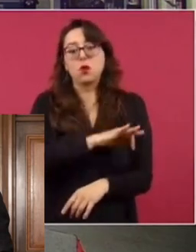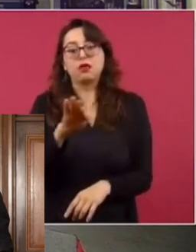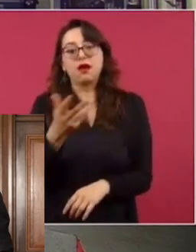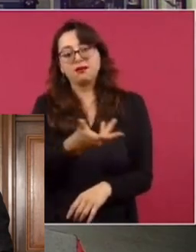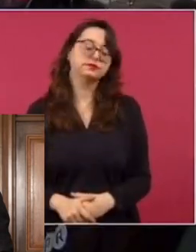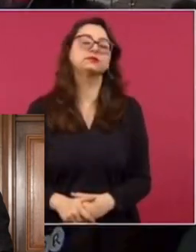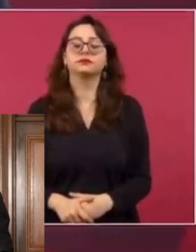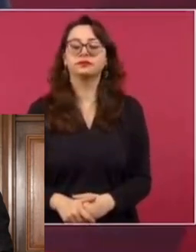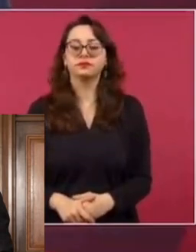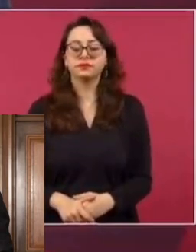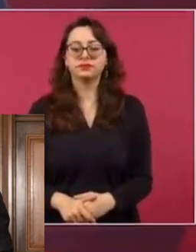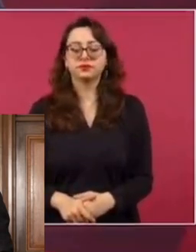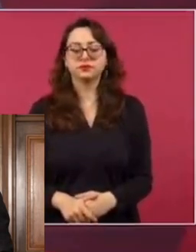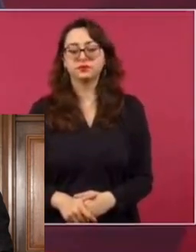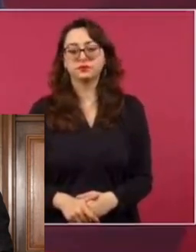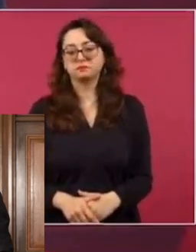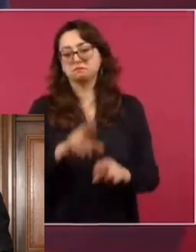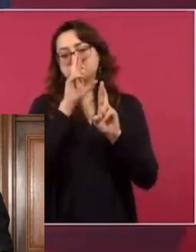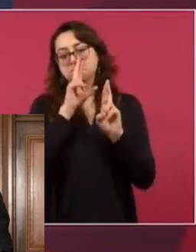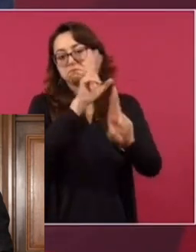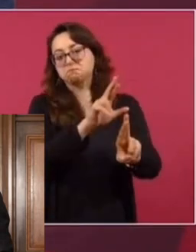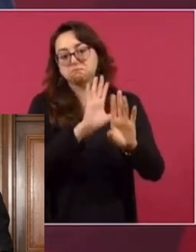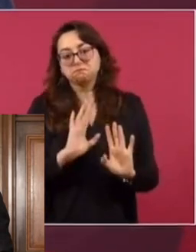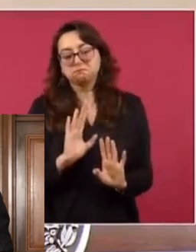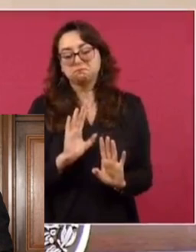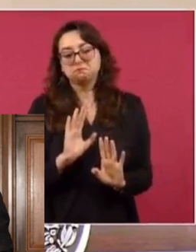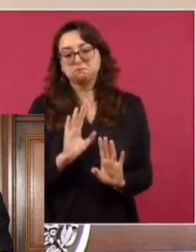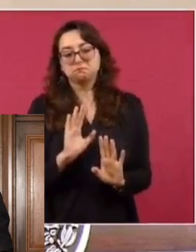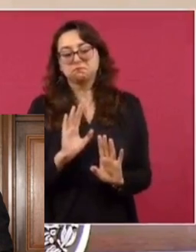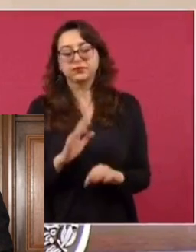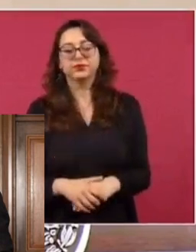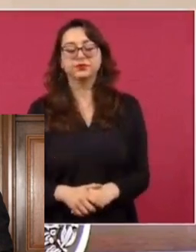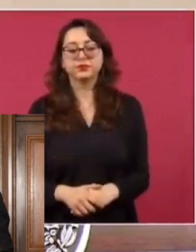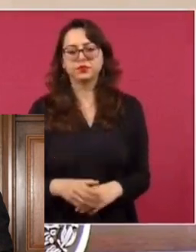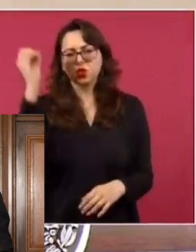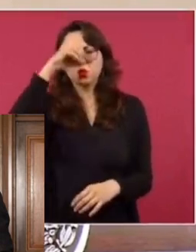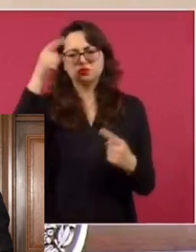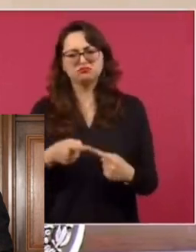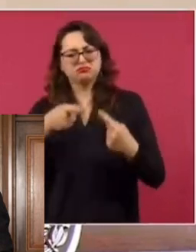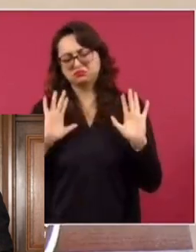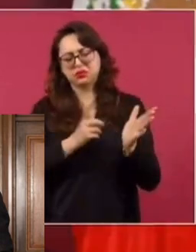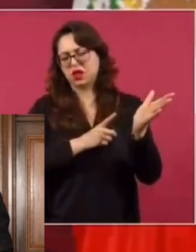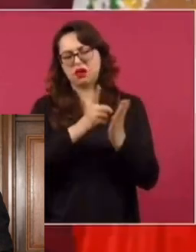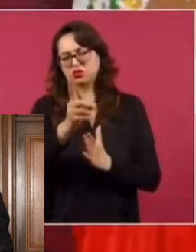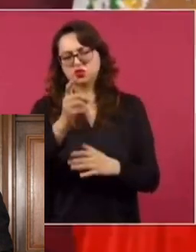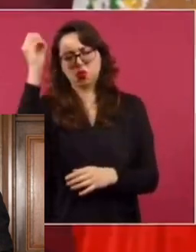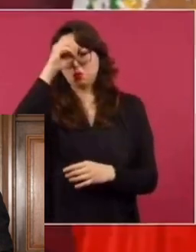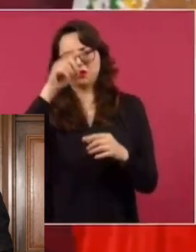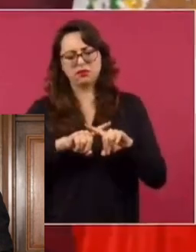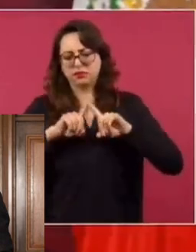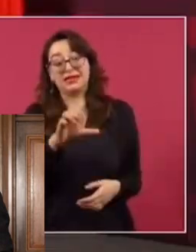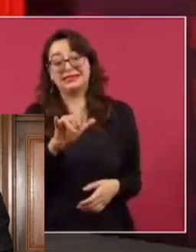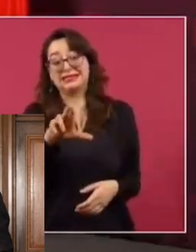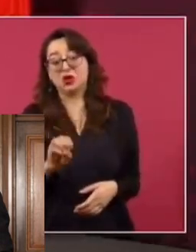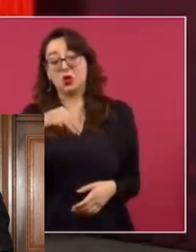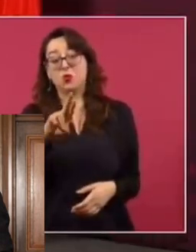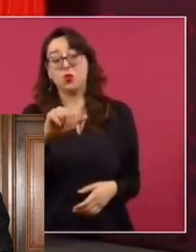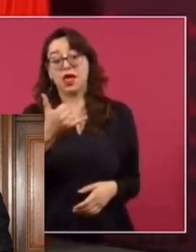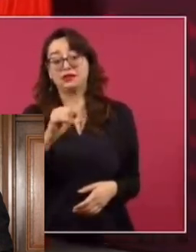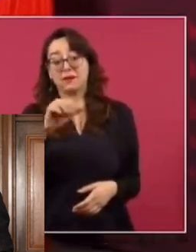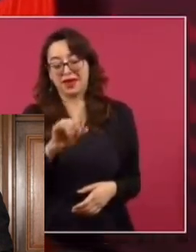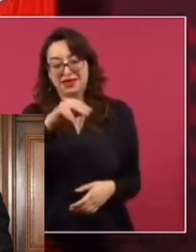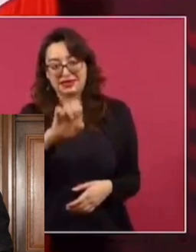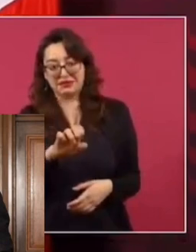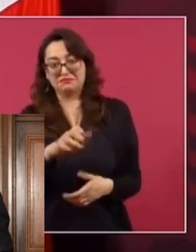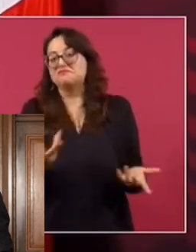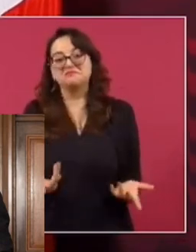y hay tolerancia y se garantiza el derecho de ti no hay problema no es ninguna